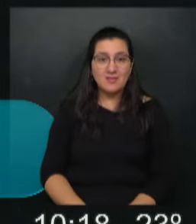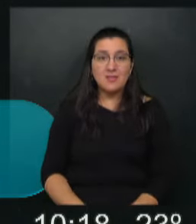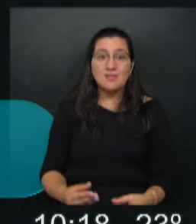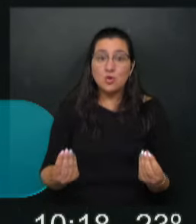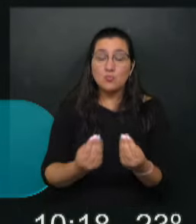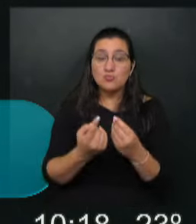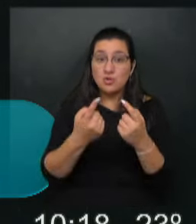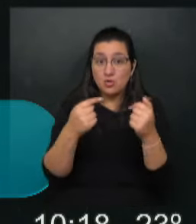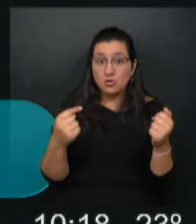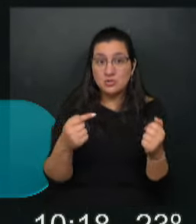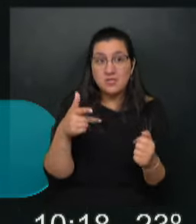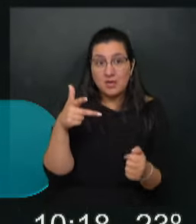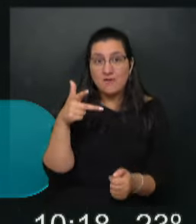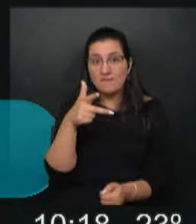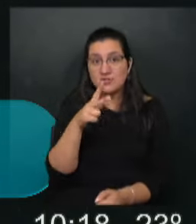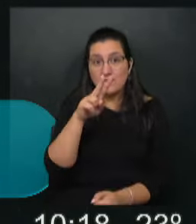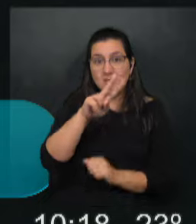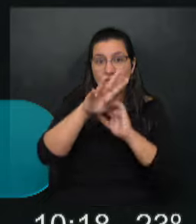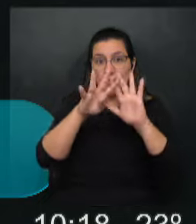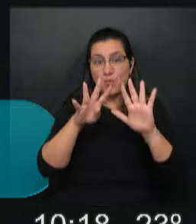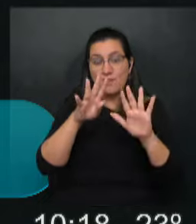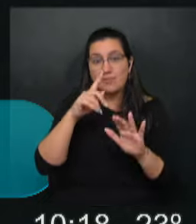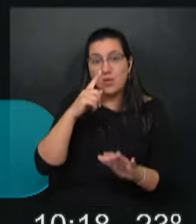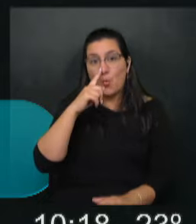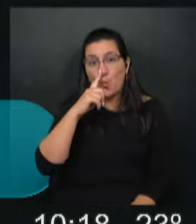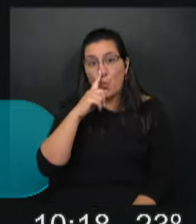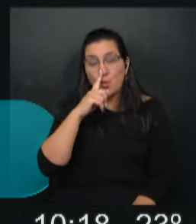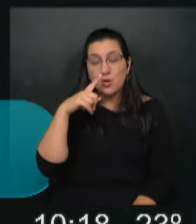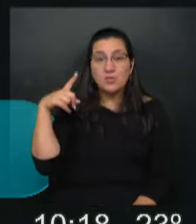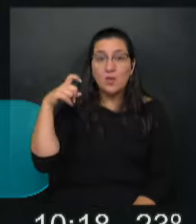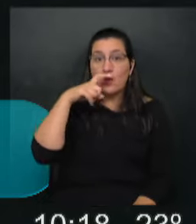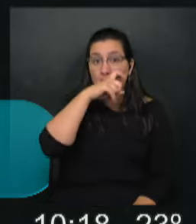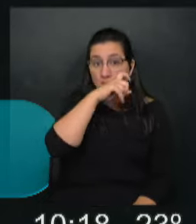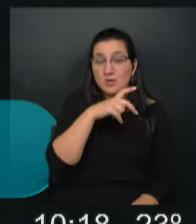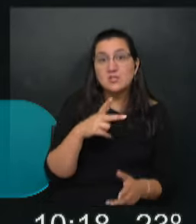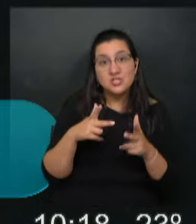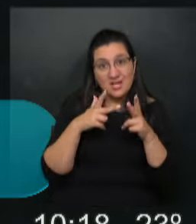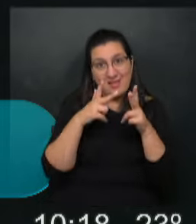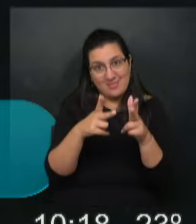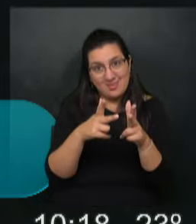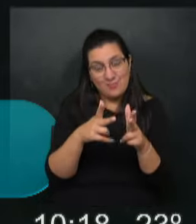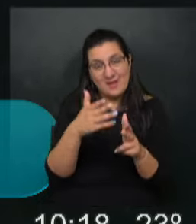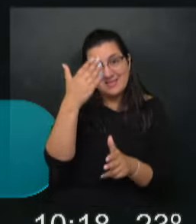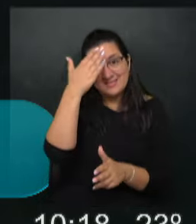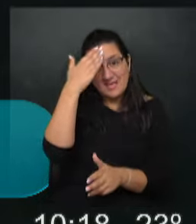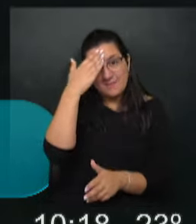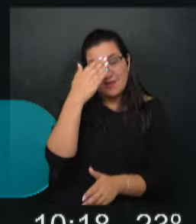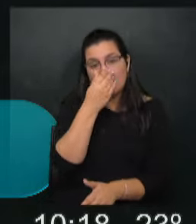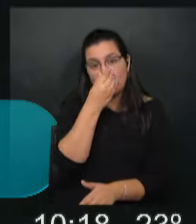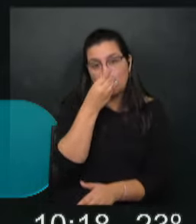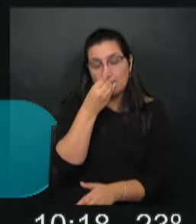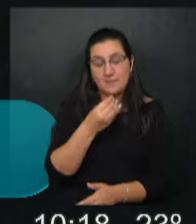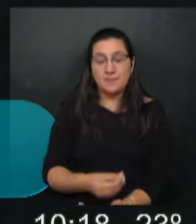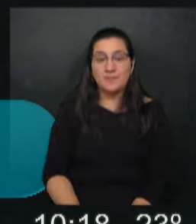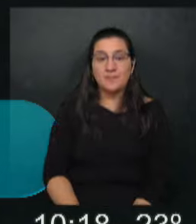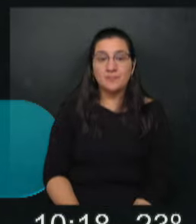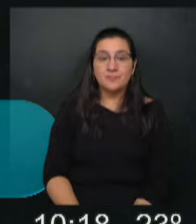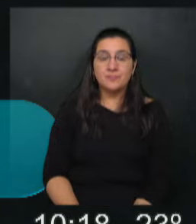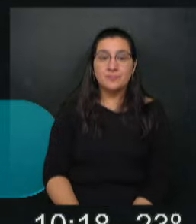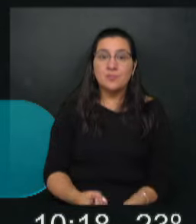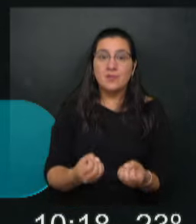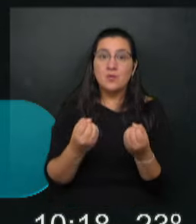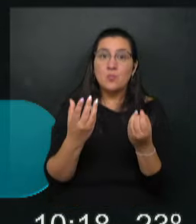cosas. Tengo una fecha 29 de junio en Tacuarembó. Falta un montón, pero ya la digo, porque este canal se ve en todo el país. Y